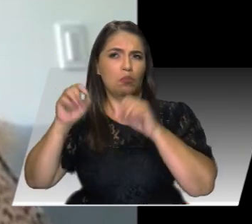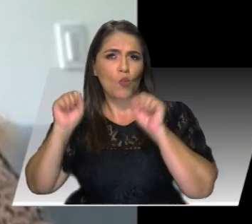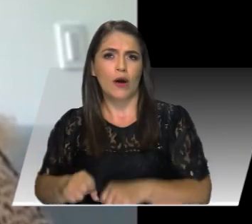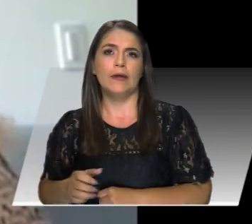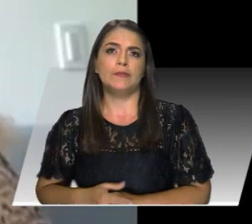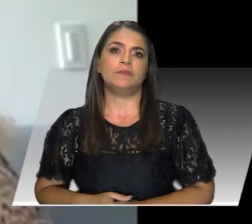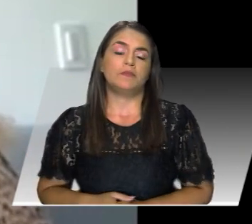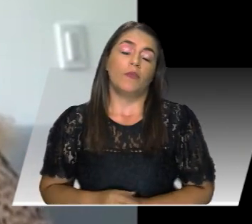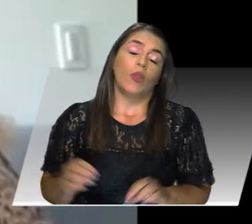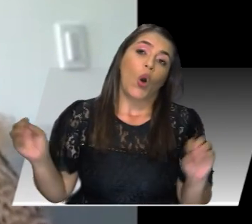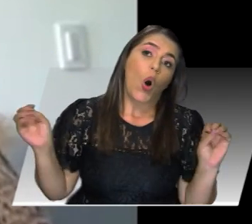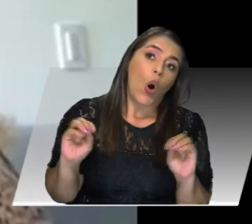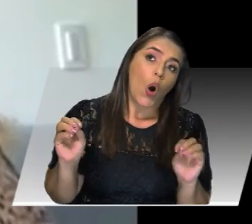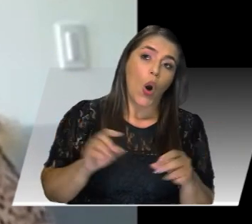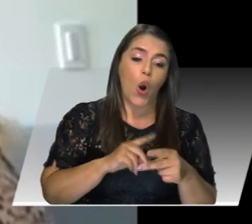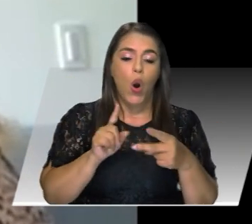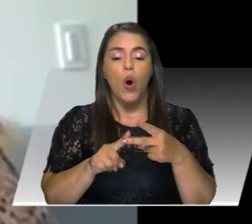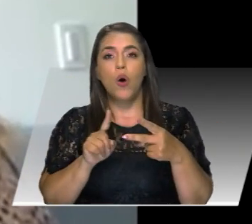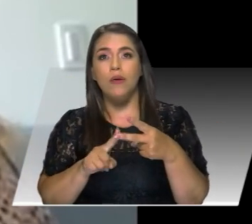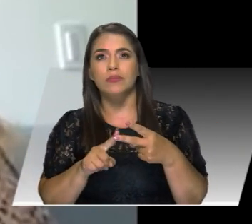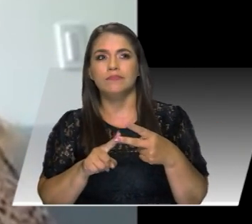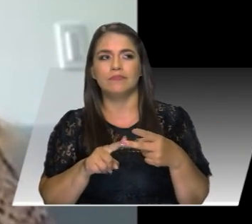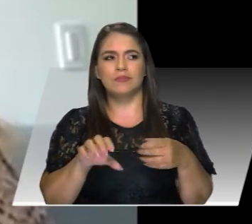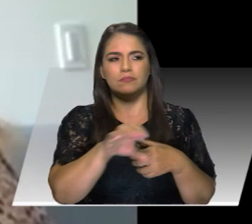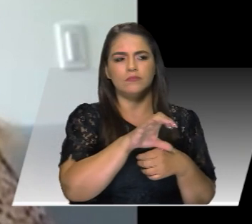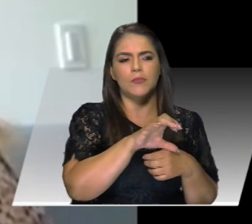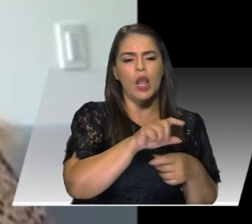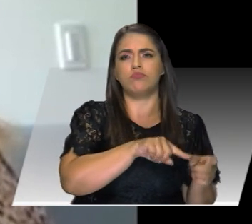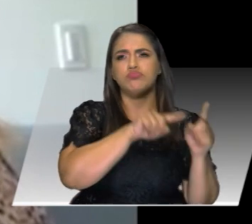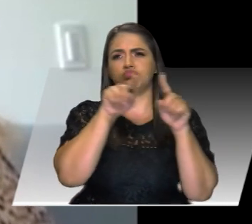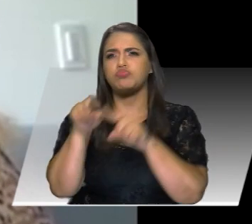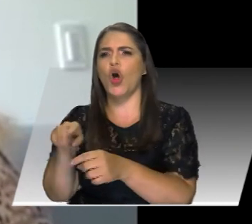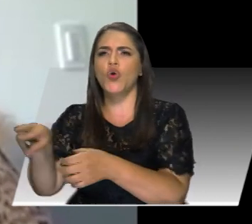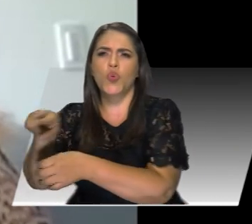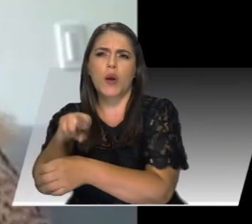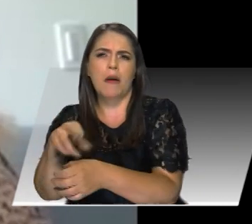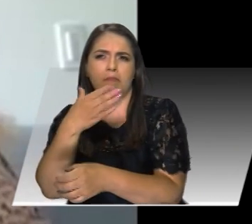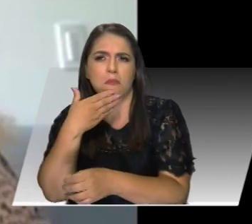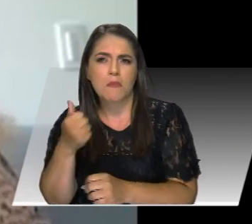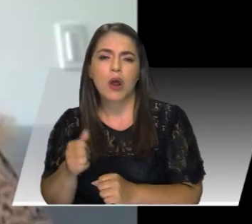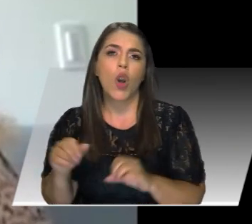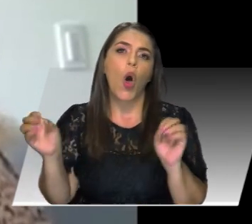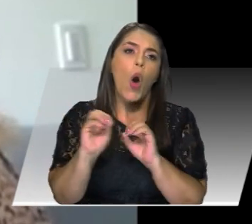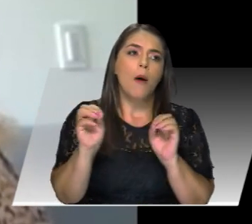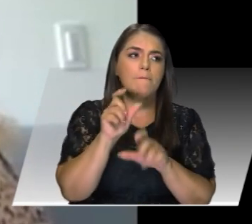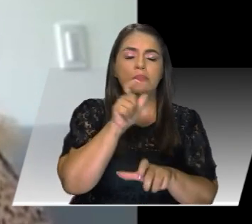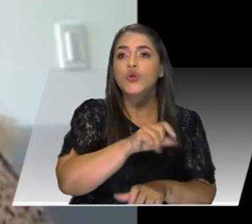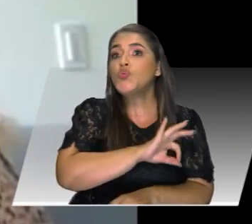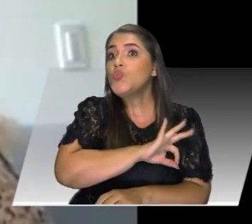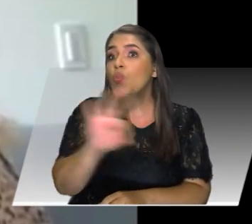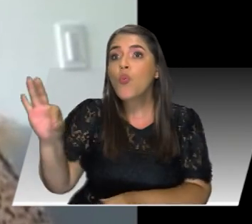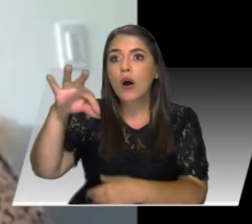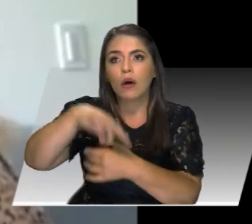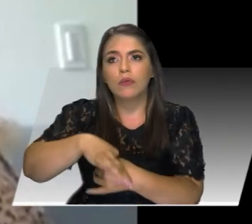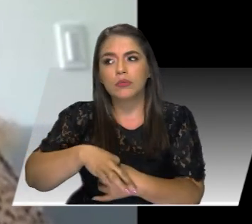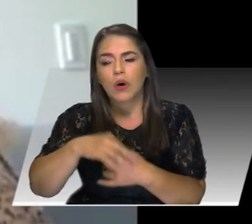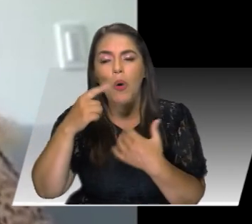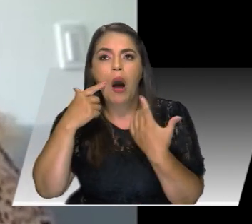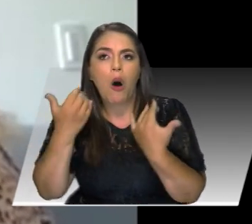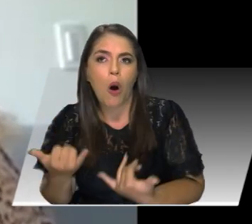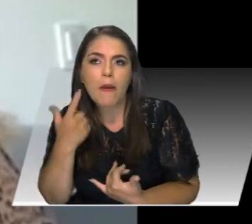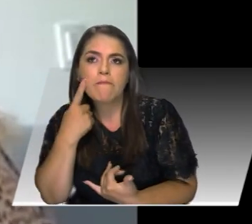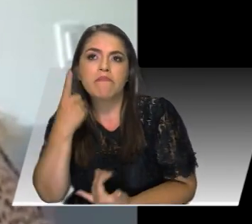rural, o que los de cabecera pues pasaron a los puestos rurales, o que personas que no habían votado antes en el pasado